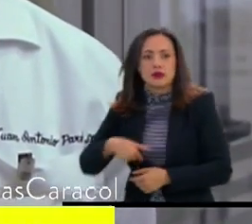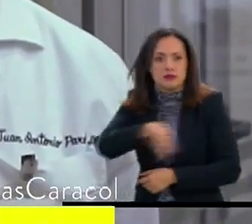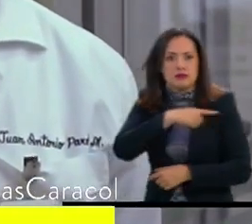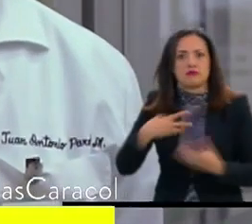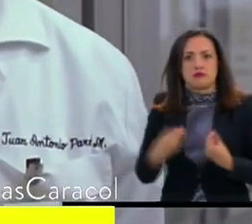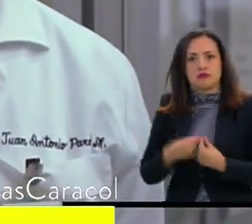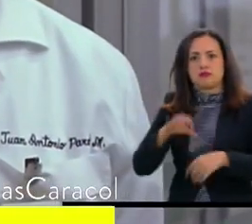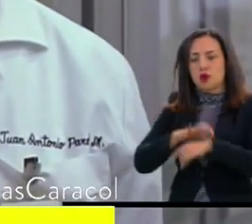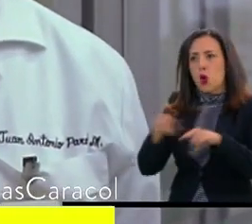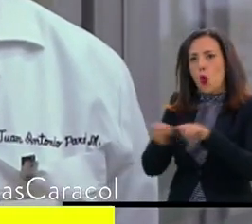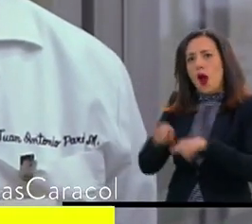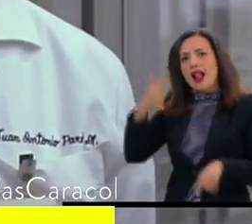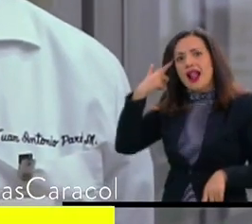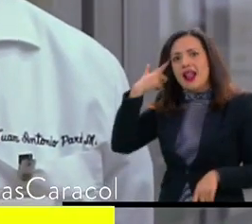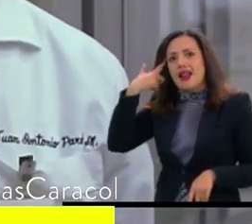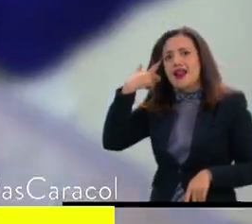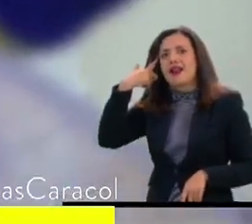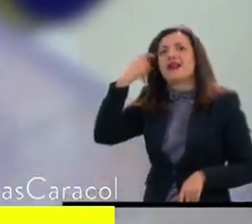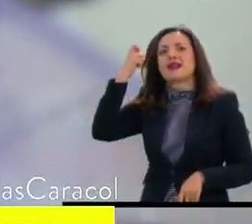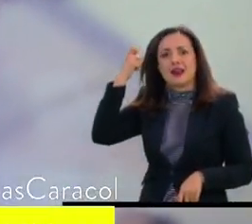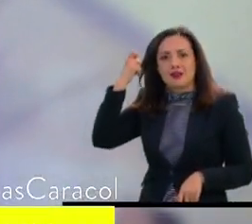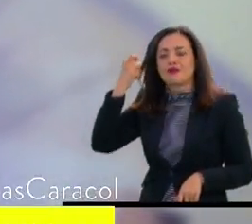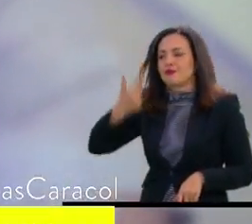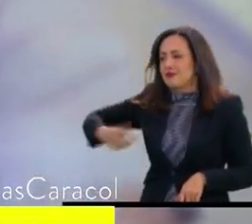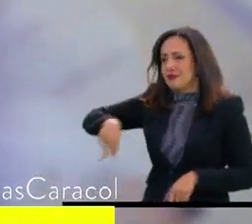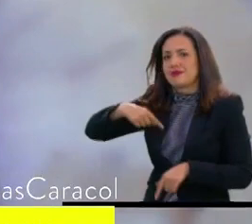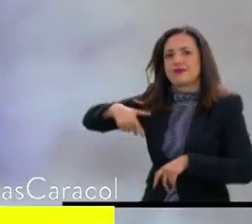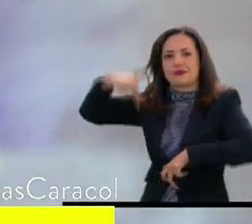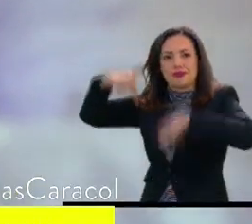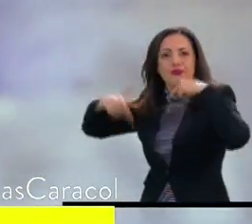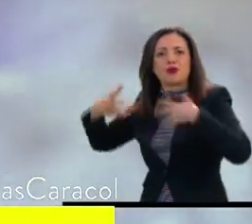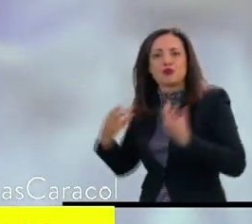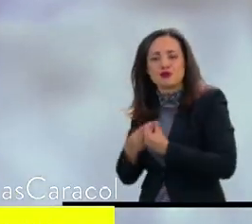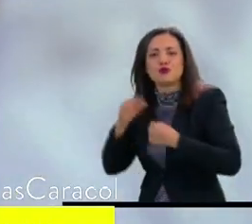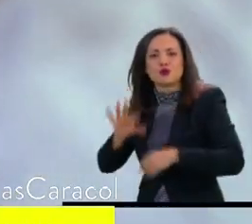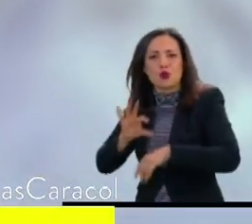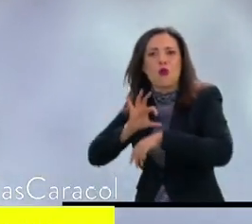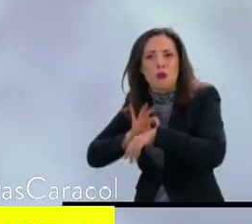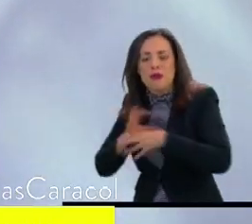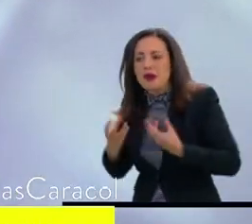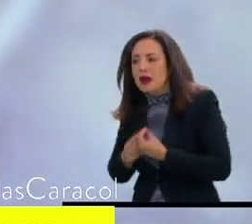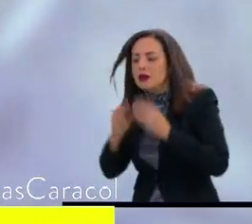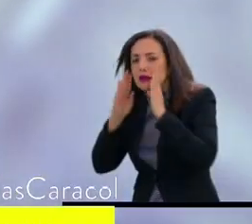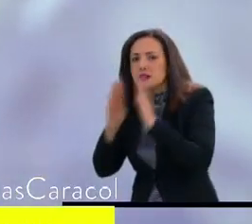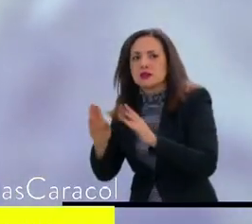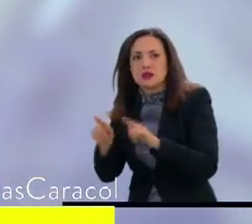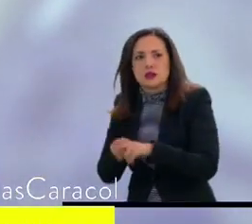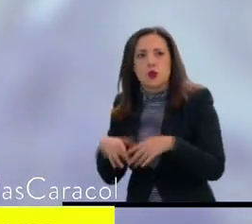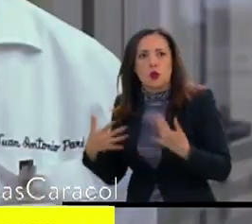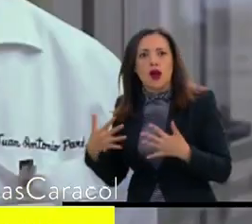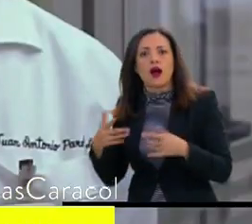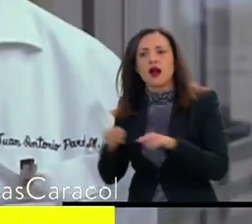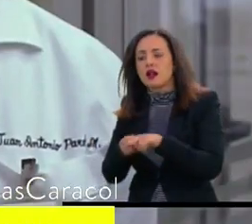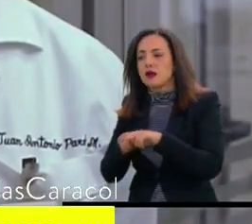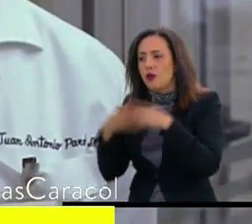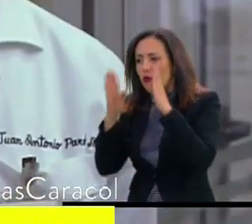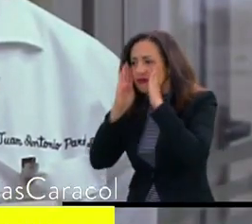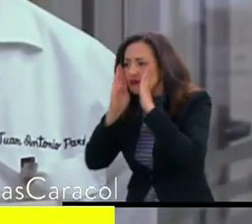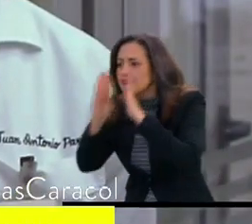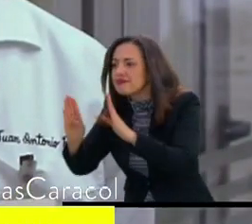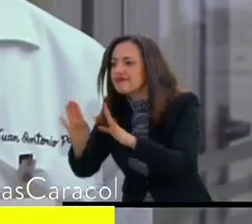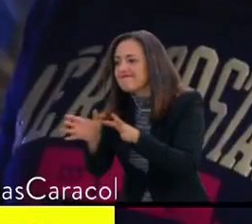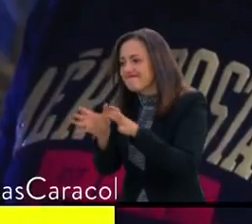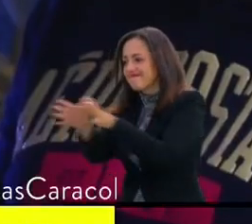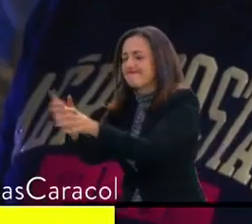nosotros un reto para todo el personal en lo que representa su atención su